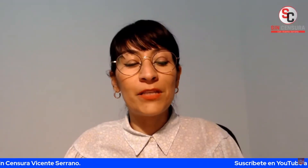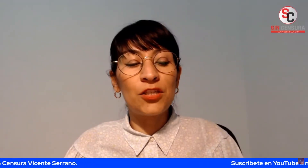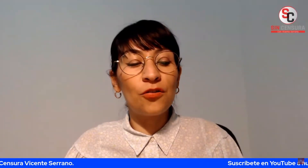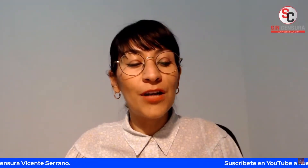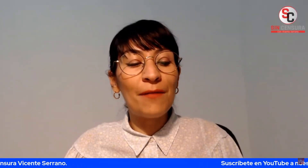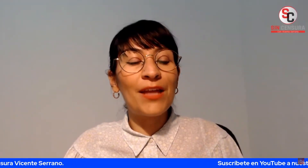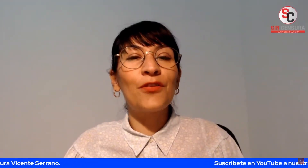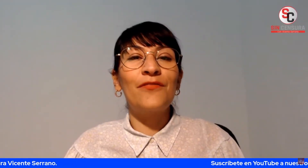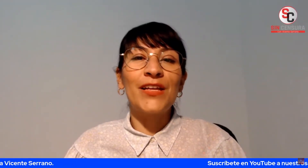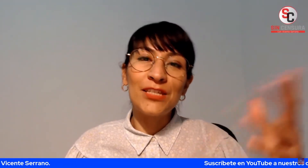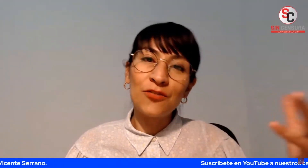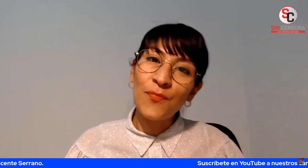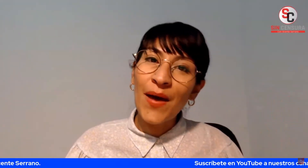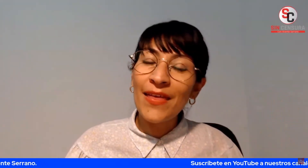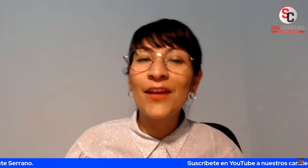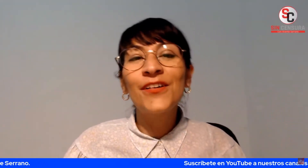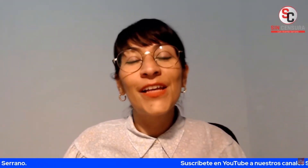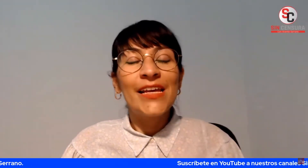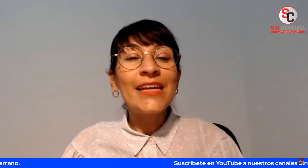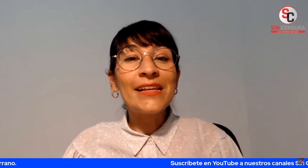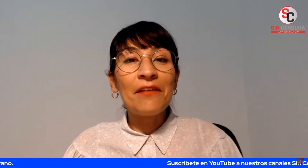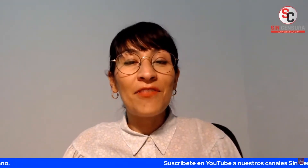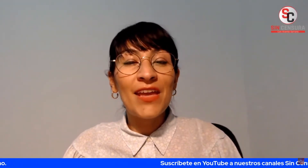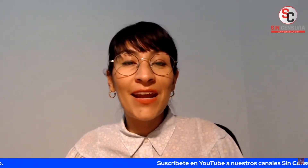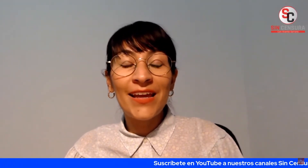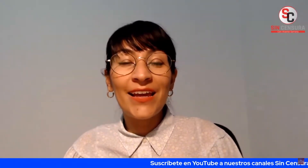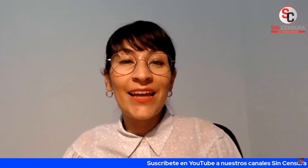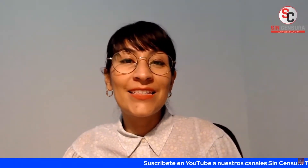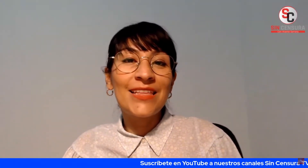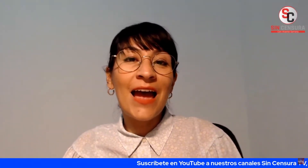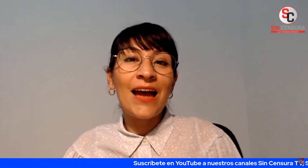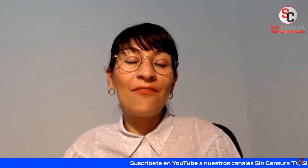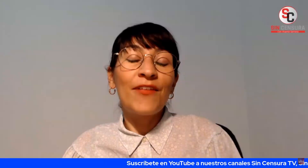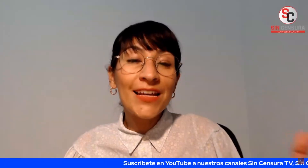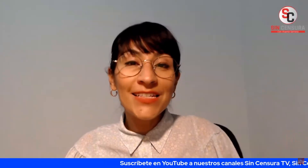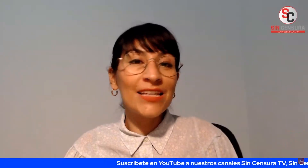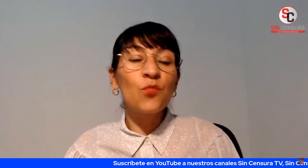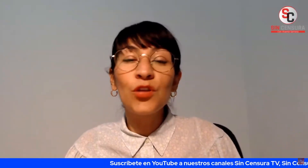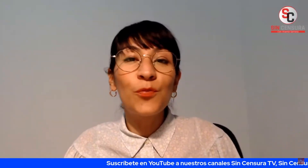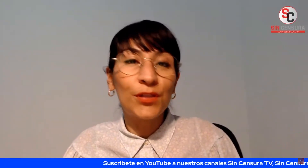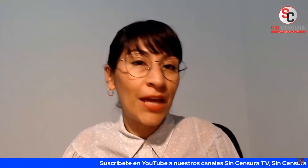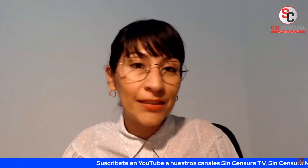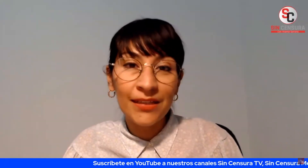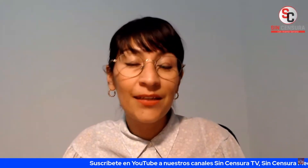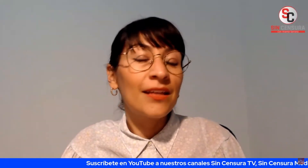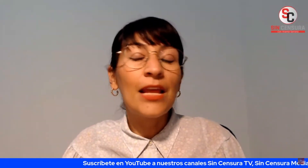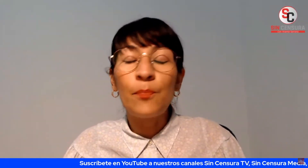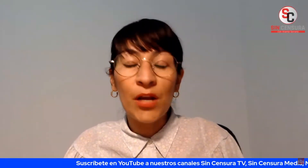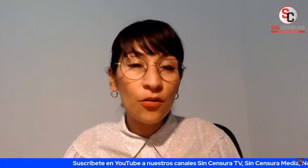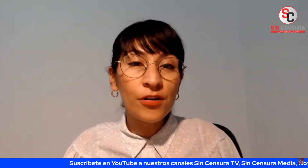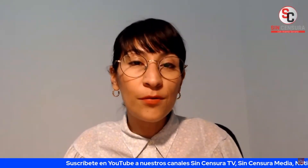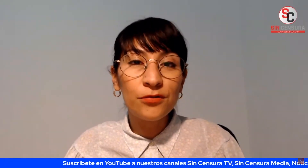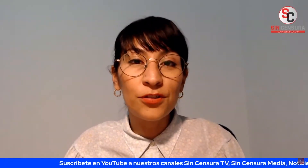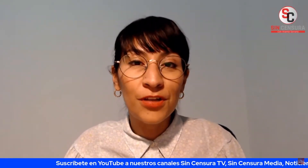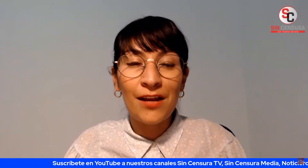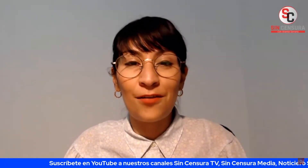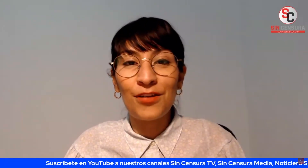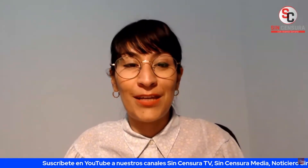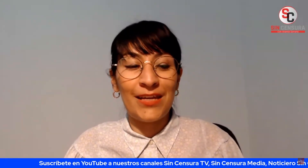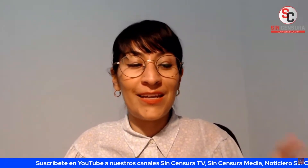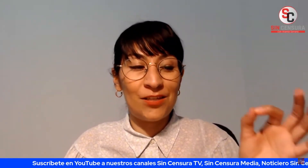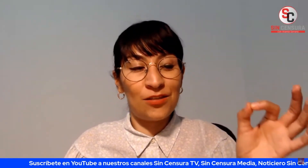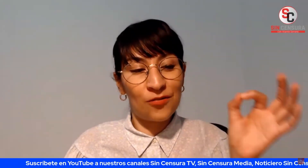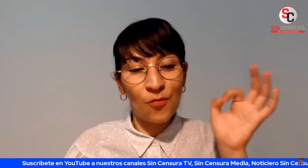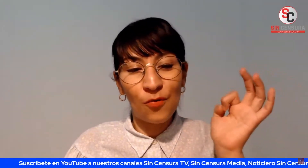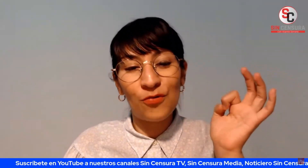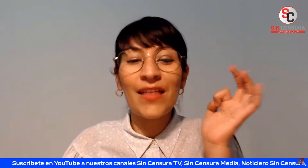su intervención hablando de Francisco y Madero, y refiere esta frase que es muy importante del periodo revolucionario